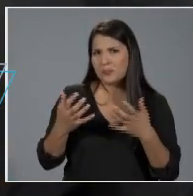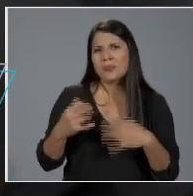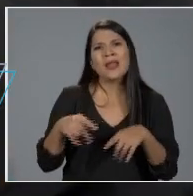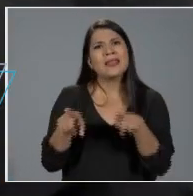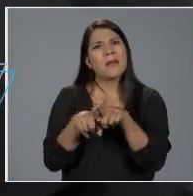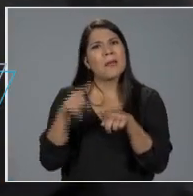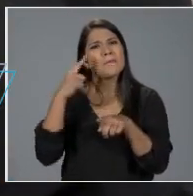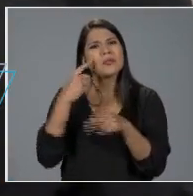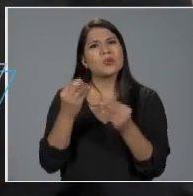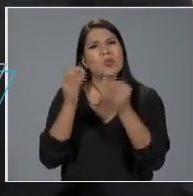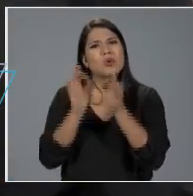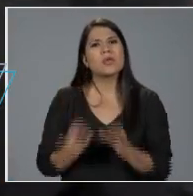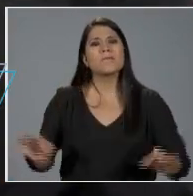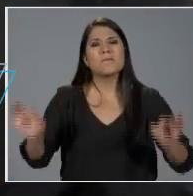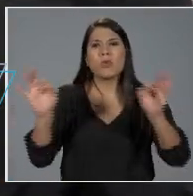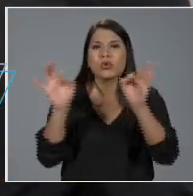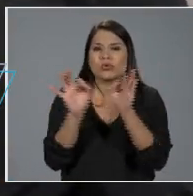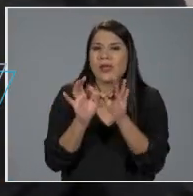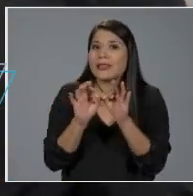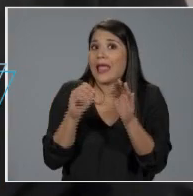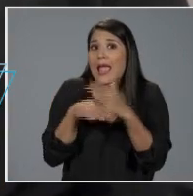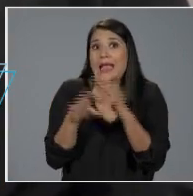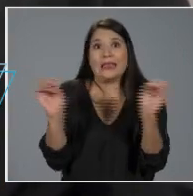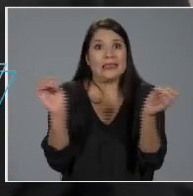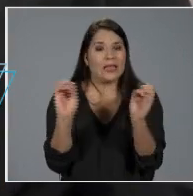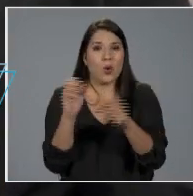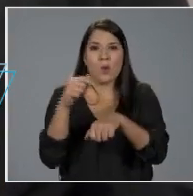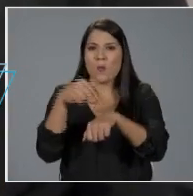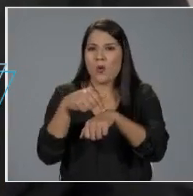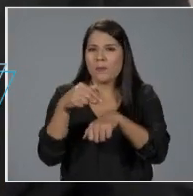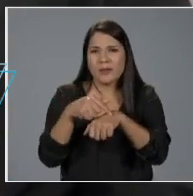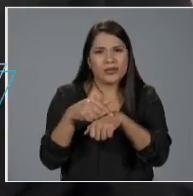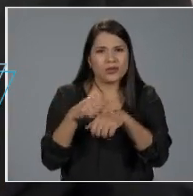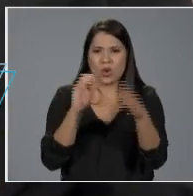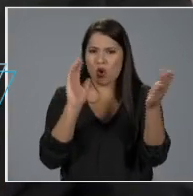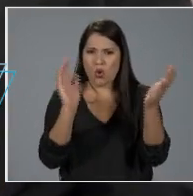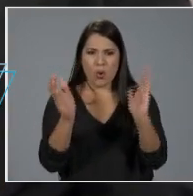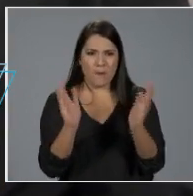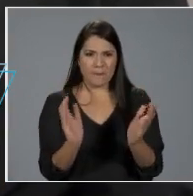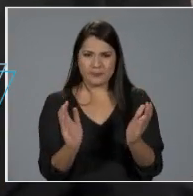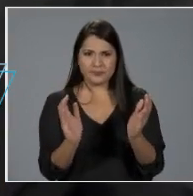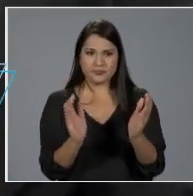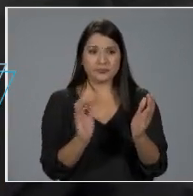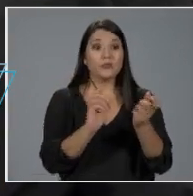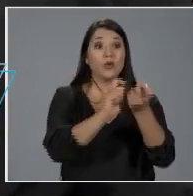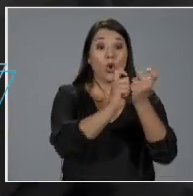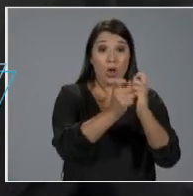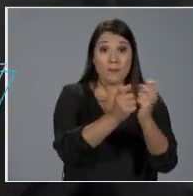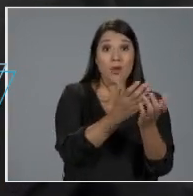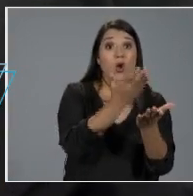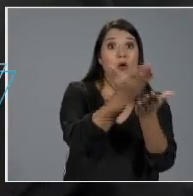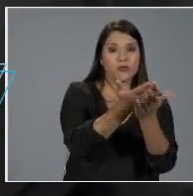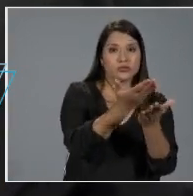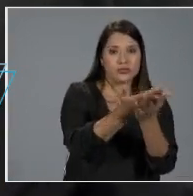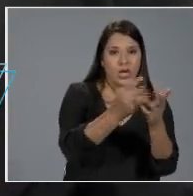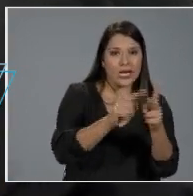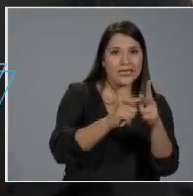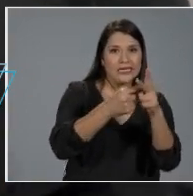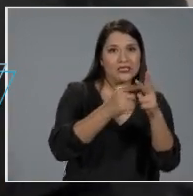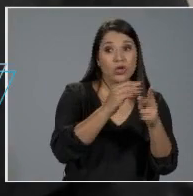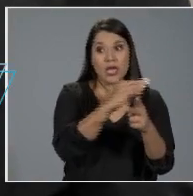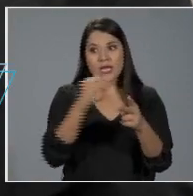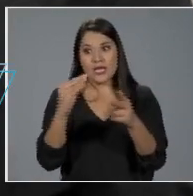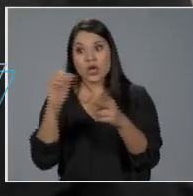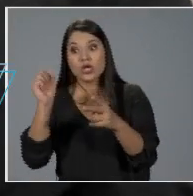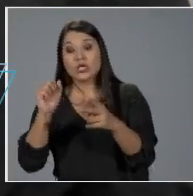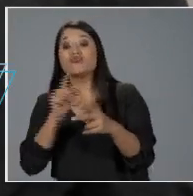parece importante que no hace en ningún momento el paralelismo entre los cambios que se ofrecieron al principio y lo